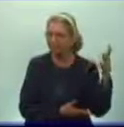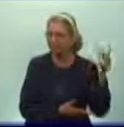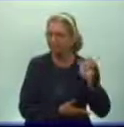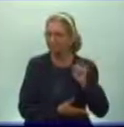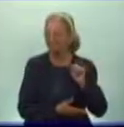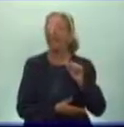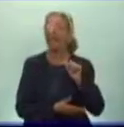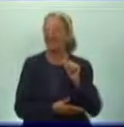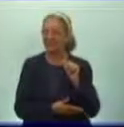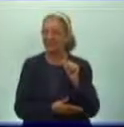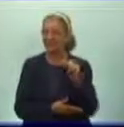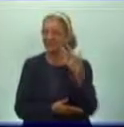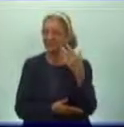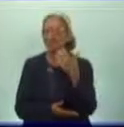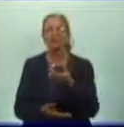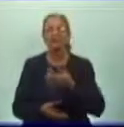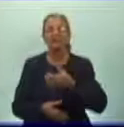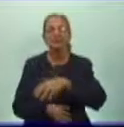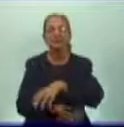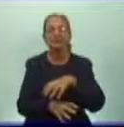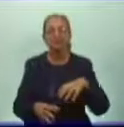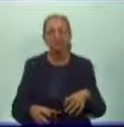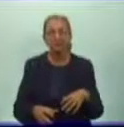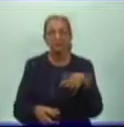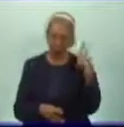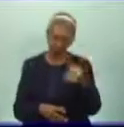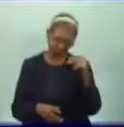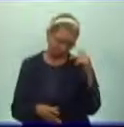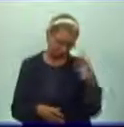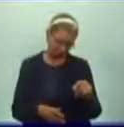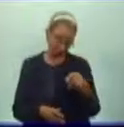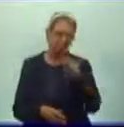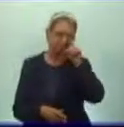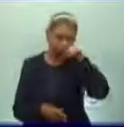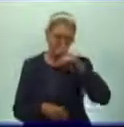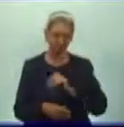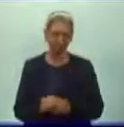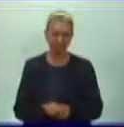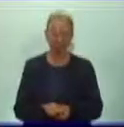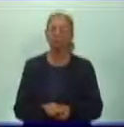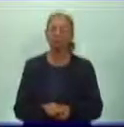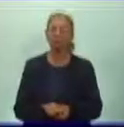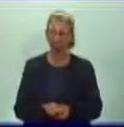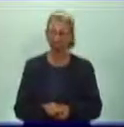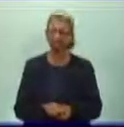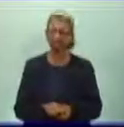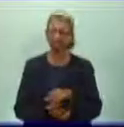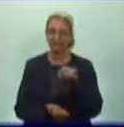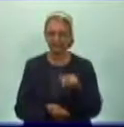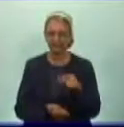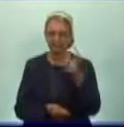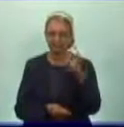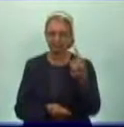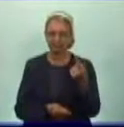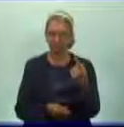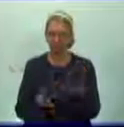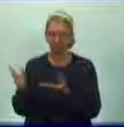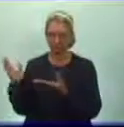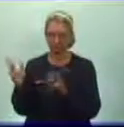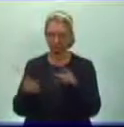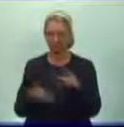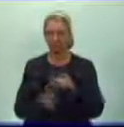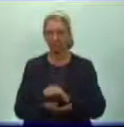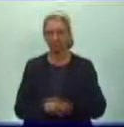Los animales decidieron darle un escarmiento a la cotorra. Bueno, pues vamos a ver en pantalla estos